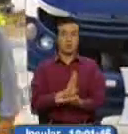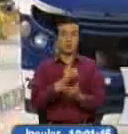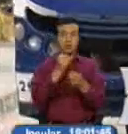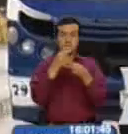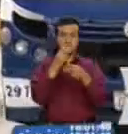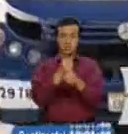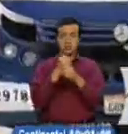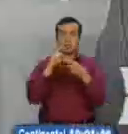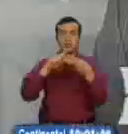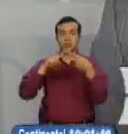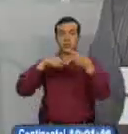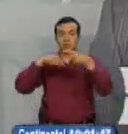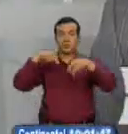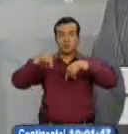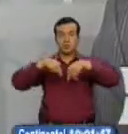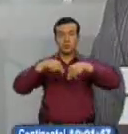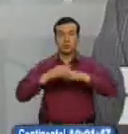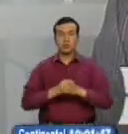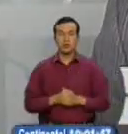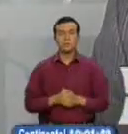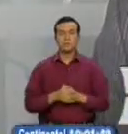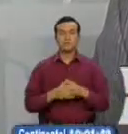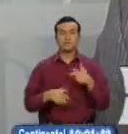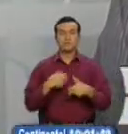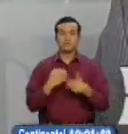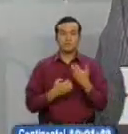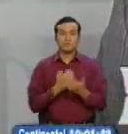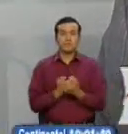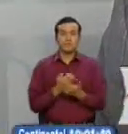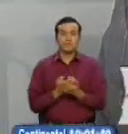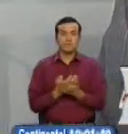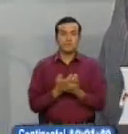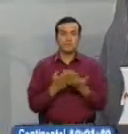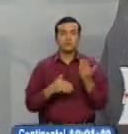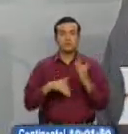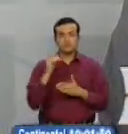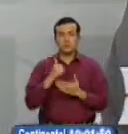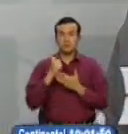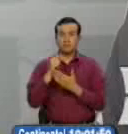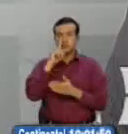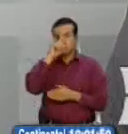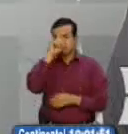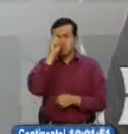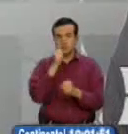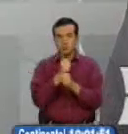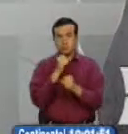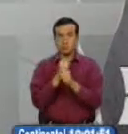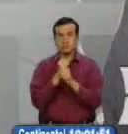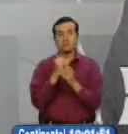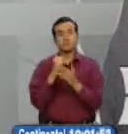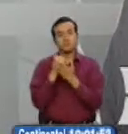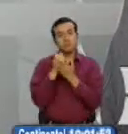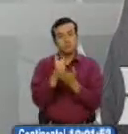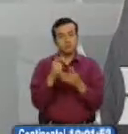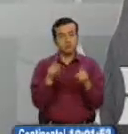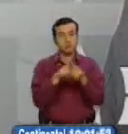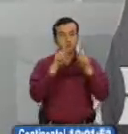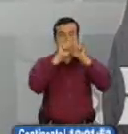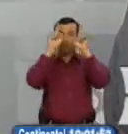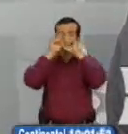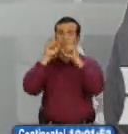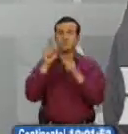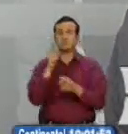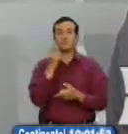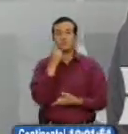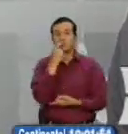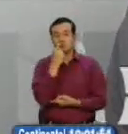de la transportación. No se complica el régimen tributario y más bien se beneficia a los trabajadores, eventualmente se benefician las empresas de medicina